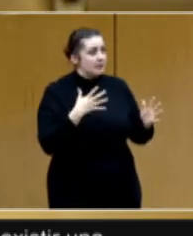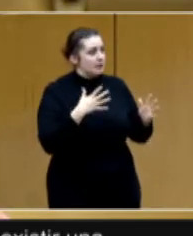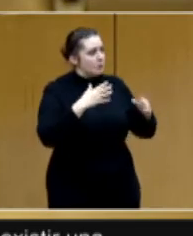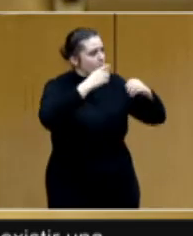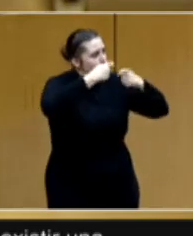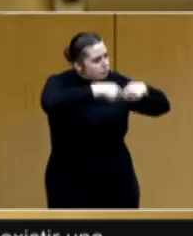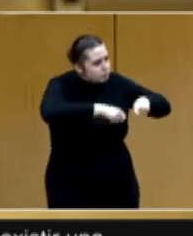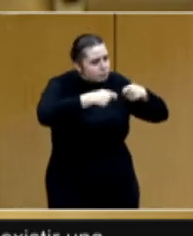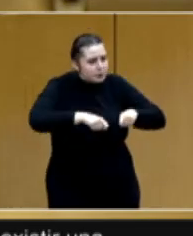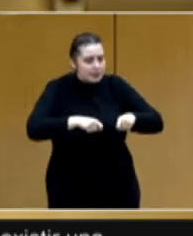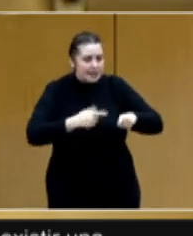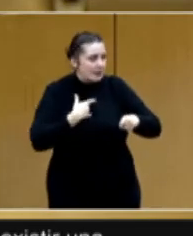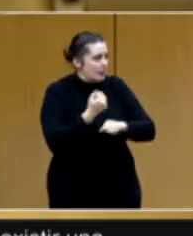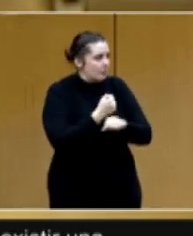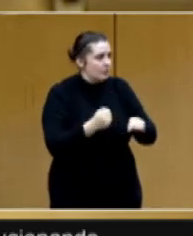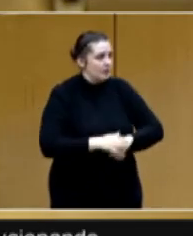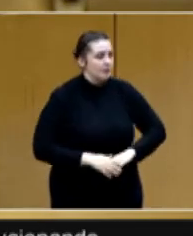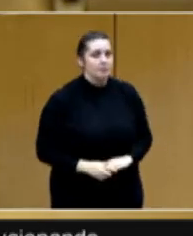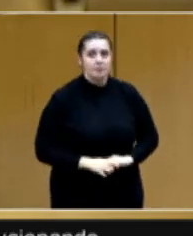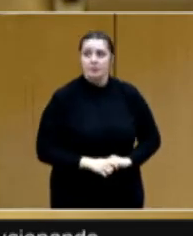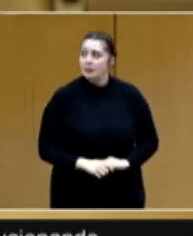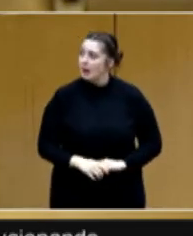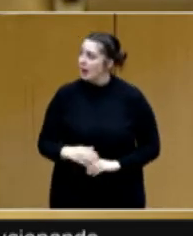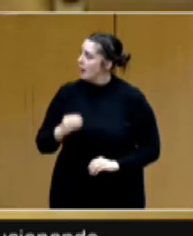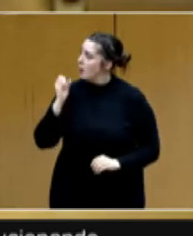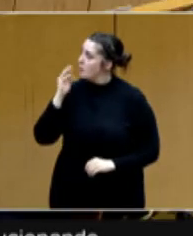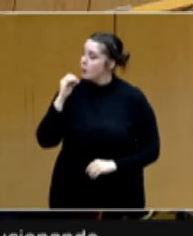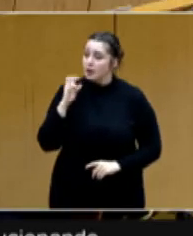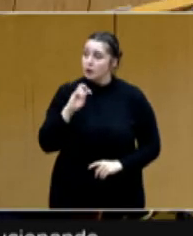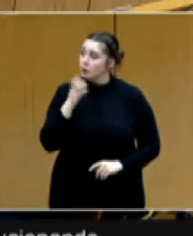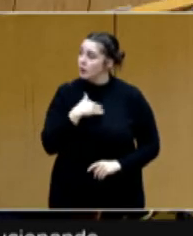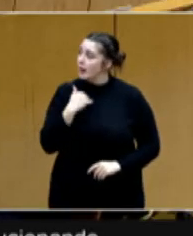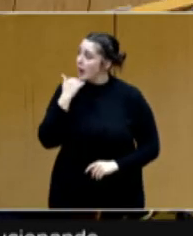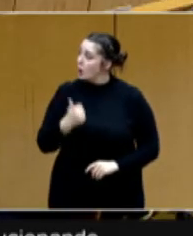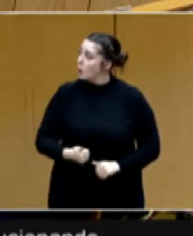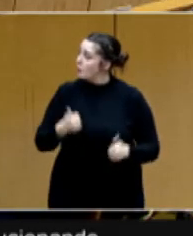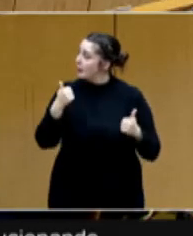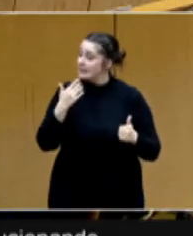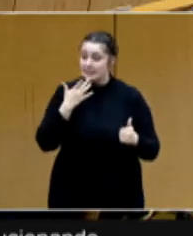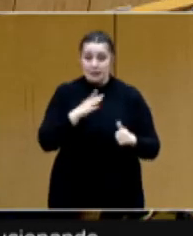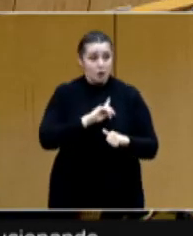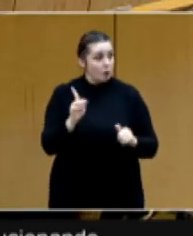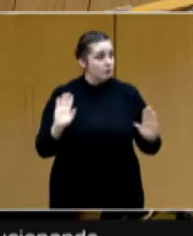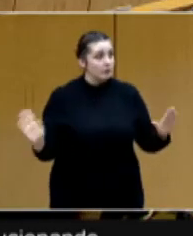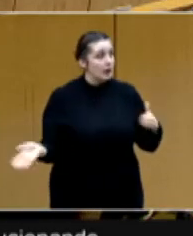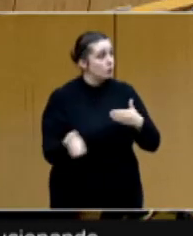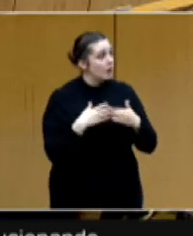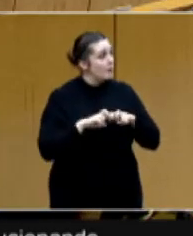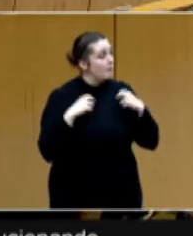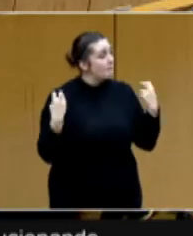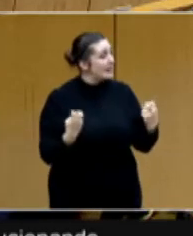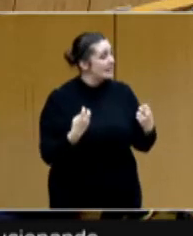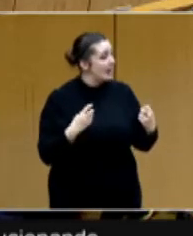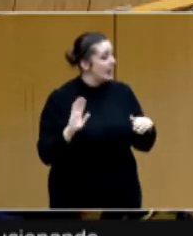viene por aquí muy bien alguno de los ponentes quiere decir algo más si no damos por clausurado esta